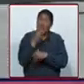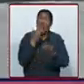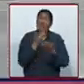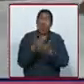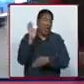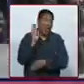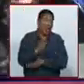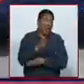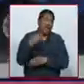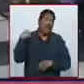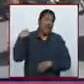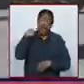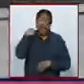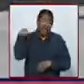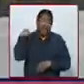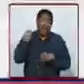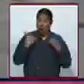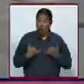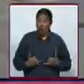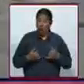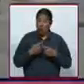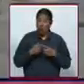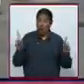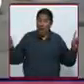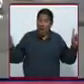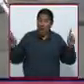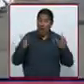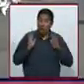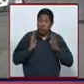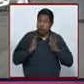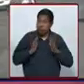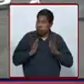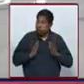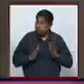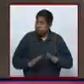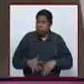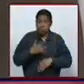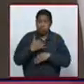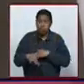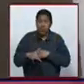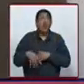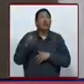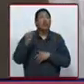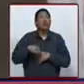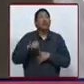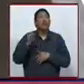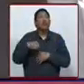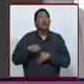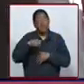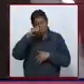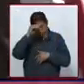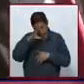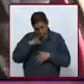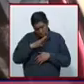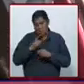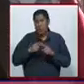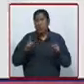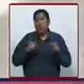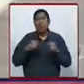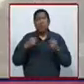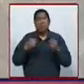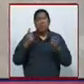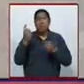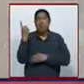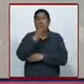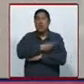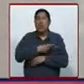buenas tardes. Buenas tardes, señor. Un día totalmente distinto, ¿no? Hasta el tránsito está vacío. Así es, señor. Totalmente distinto por el día de